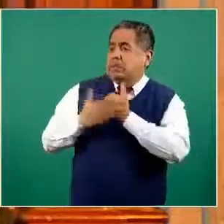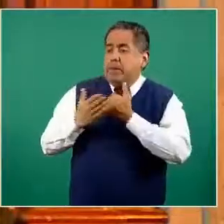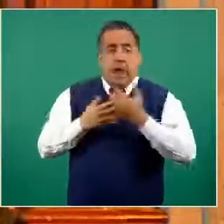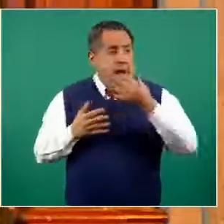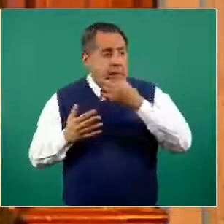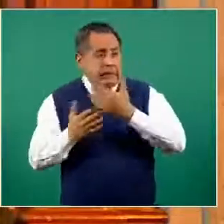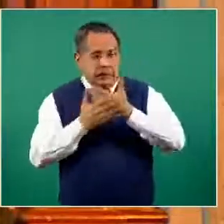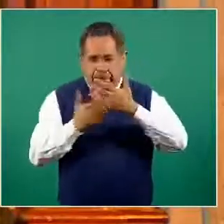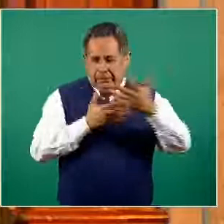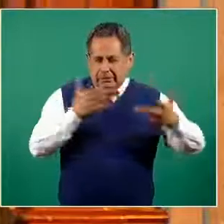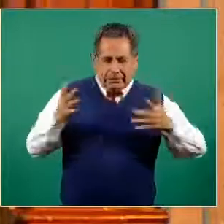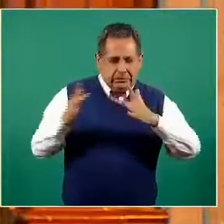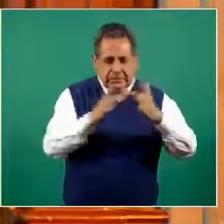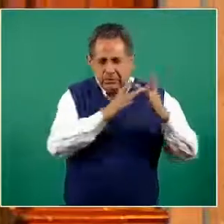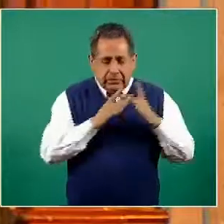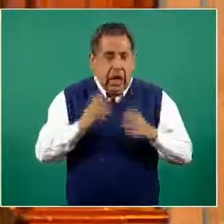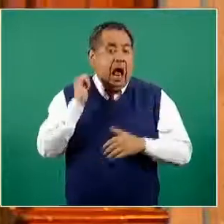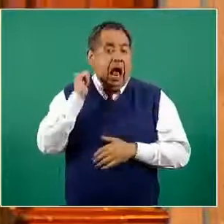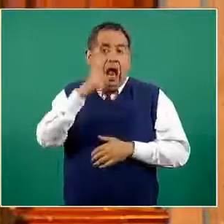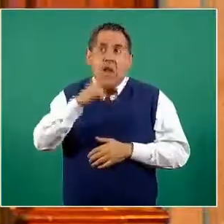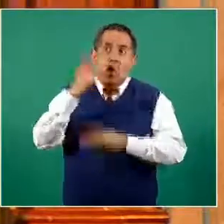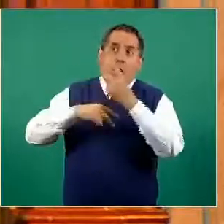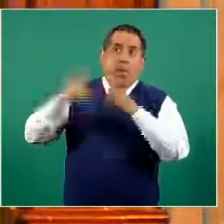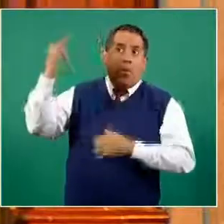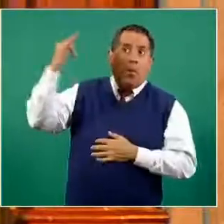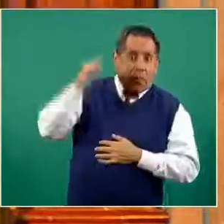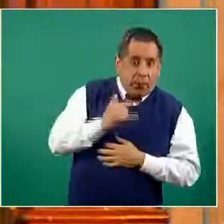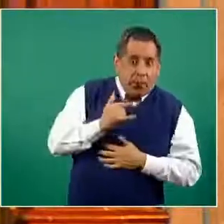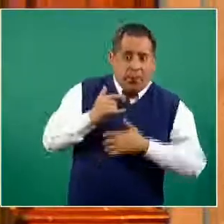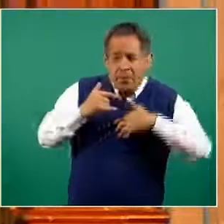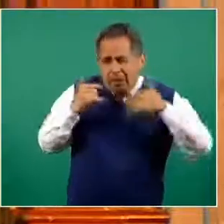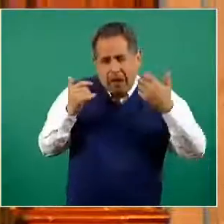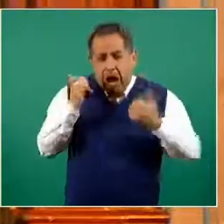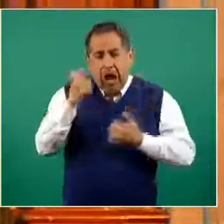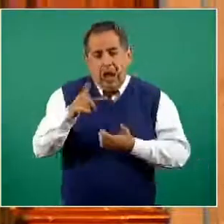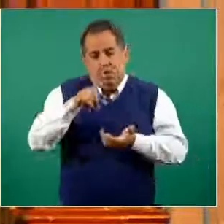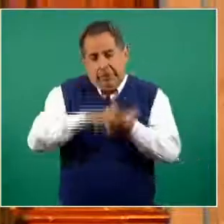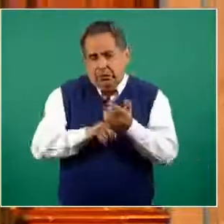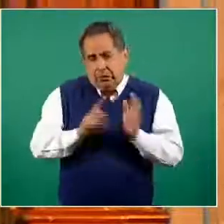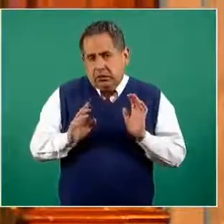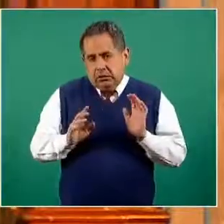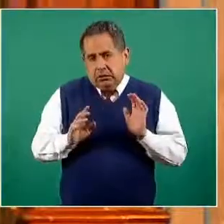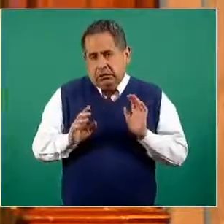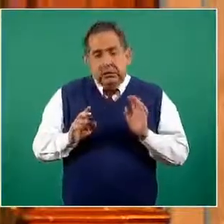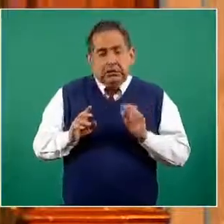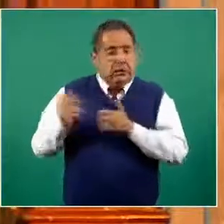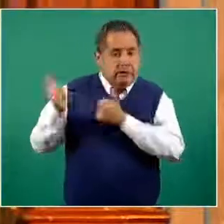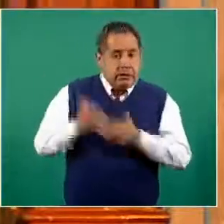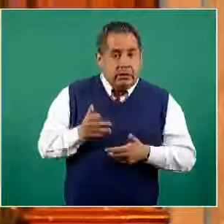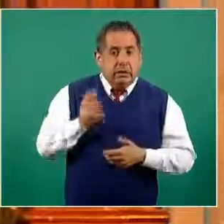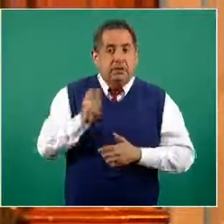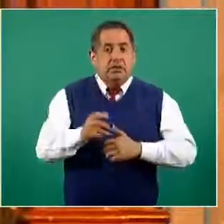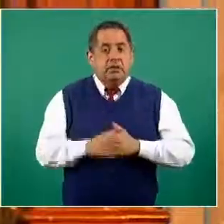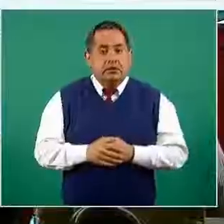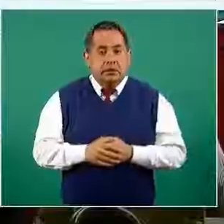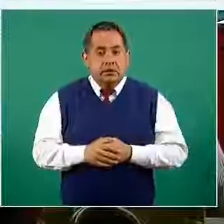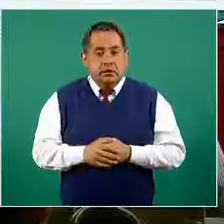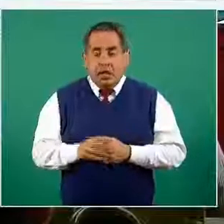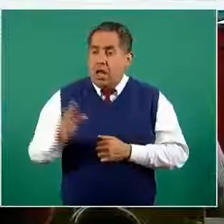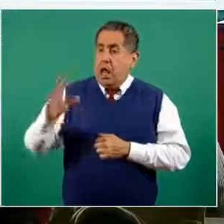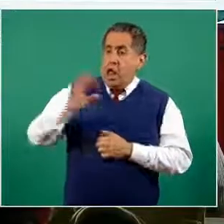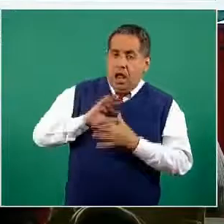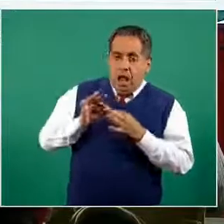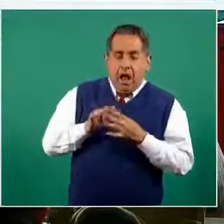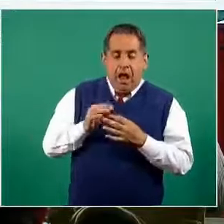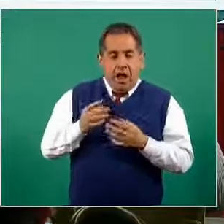que estuvieran regresando de algún viaje, porque puede estar esta variante importada, nos hicieran un favor